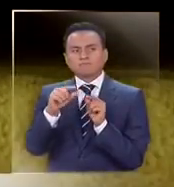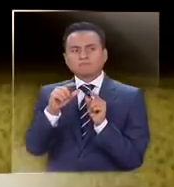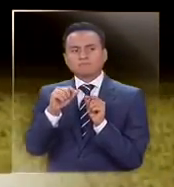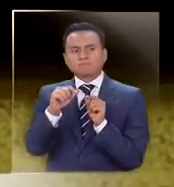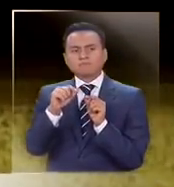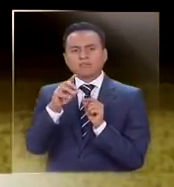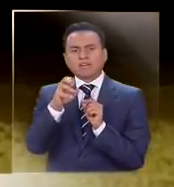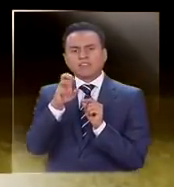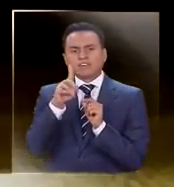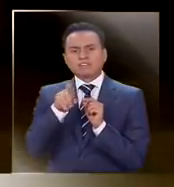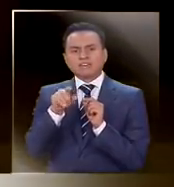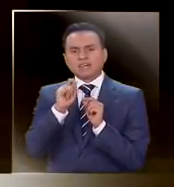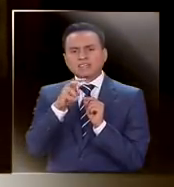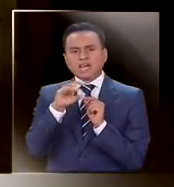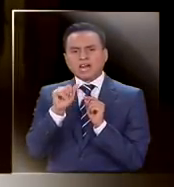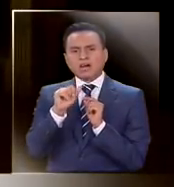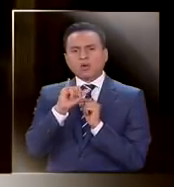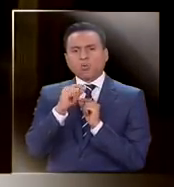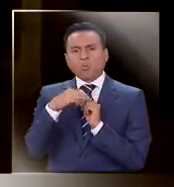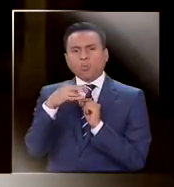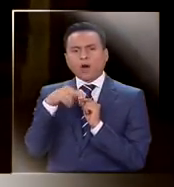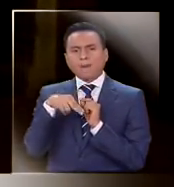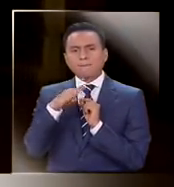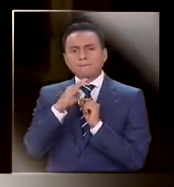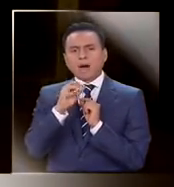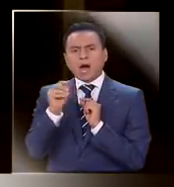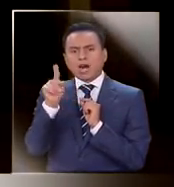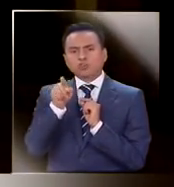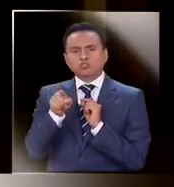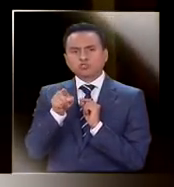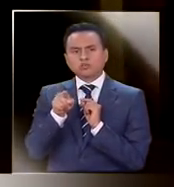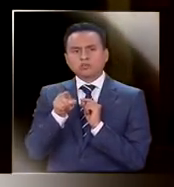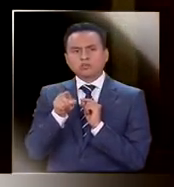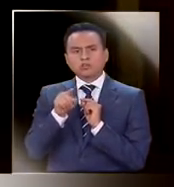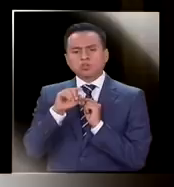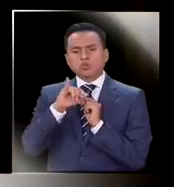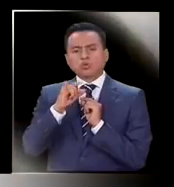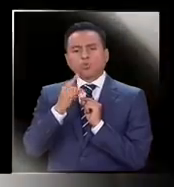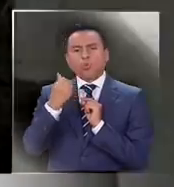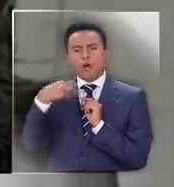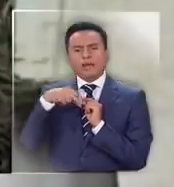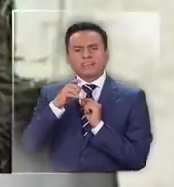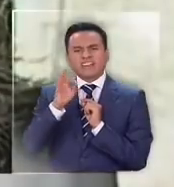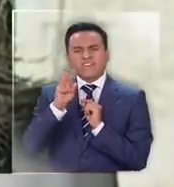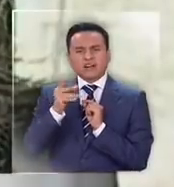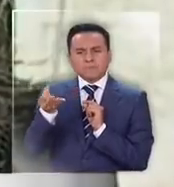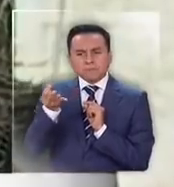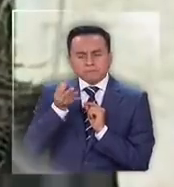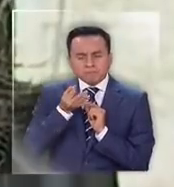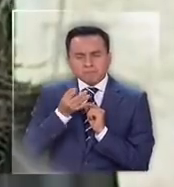Andrea Arteaga, Juan Barro, a ese mismo Juan Esteban, que me decían